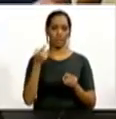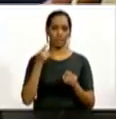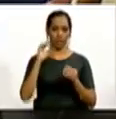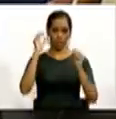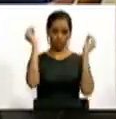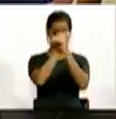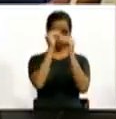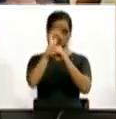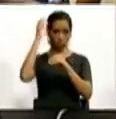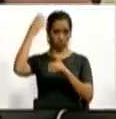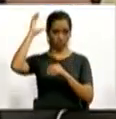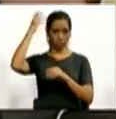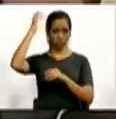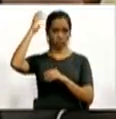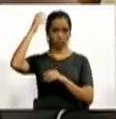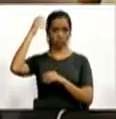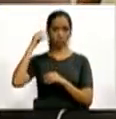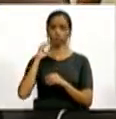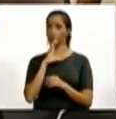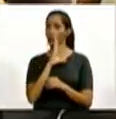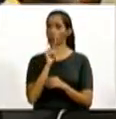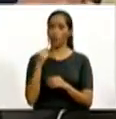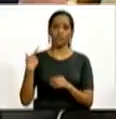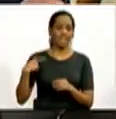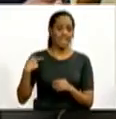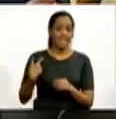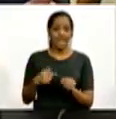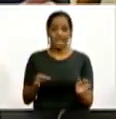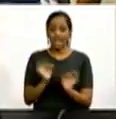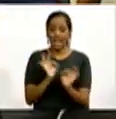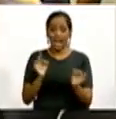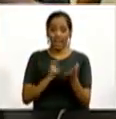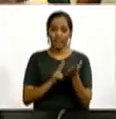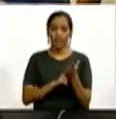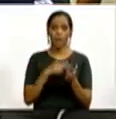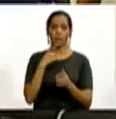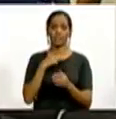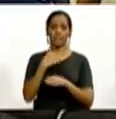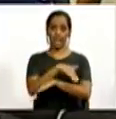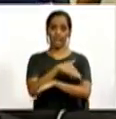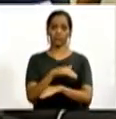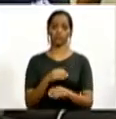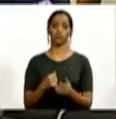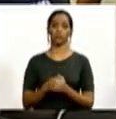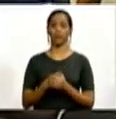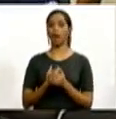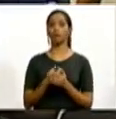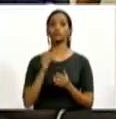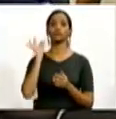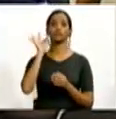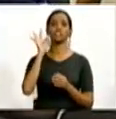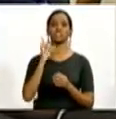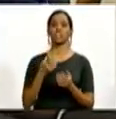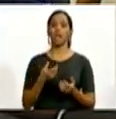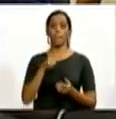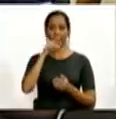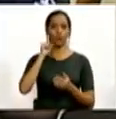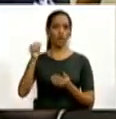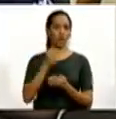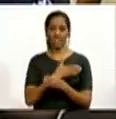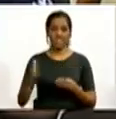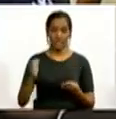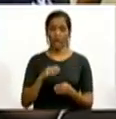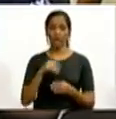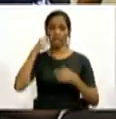desfasada. Sí. O sea, que no tiene ningún tipo de noción real sobre la política en la calle, más allá de un discurso incendiario y de decir, Maduro, vete ya, Chávez, vete